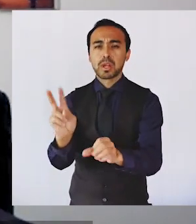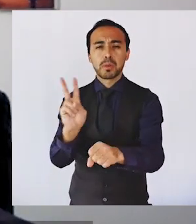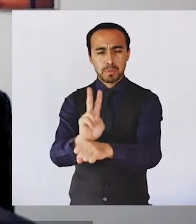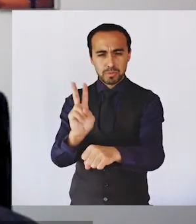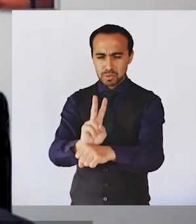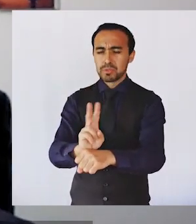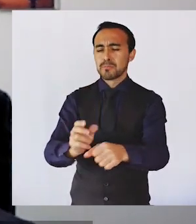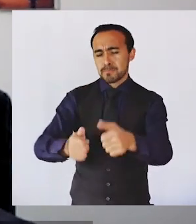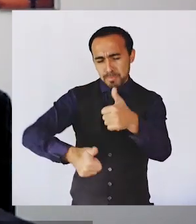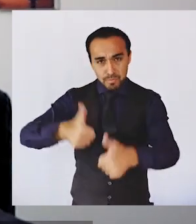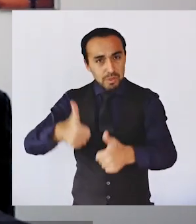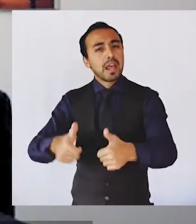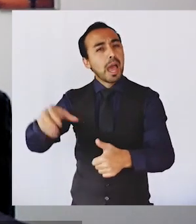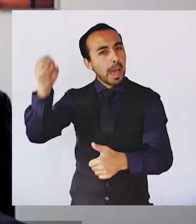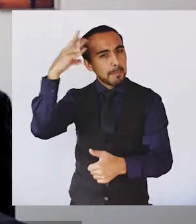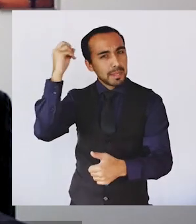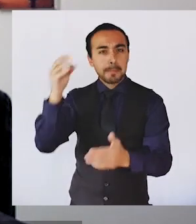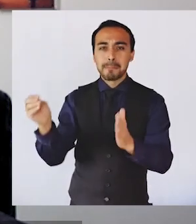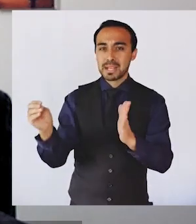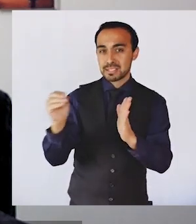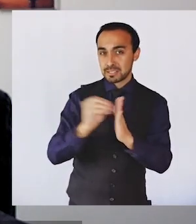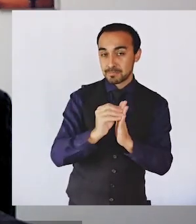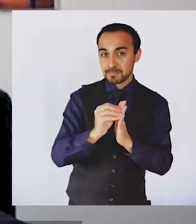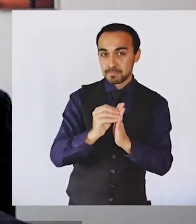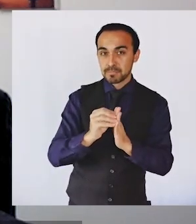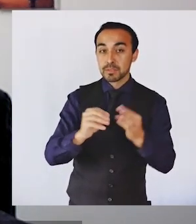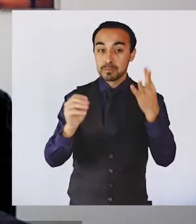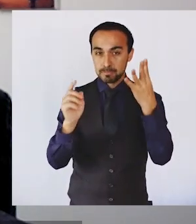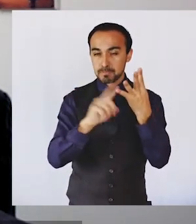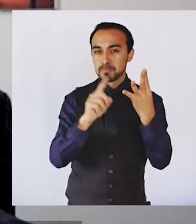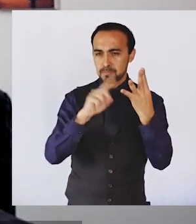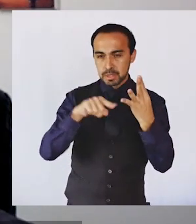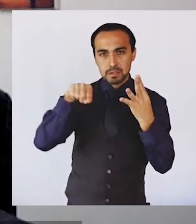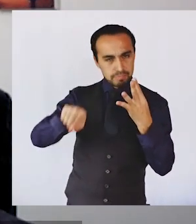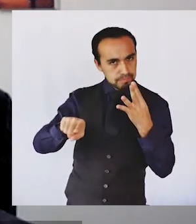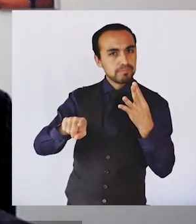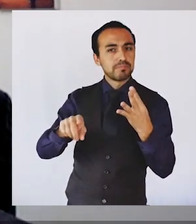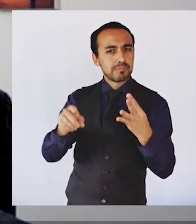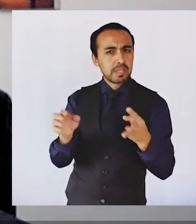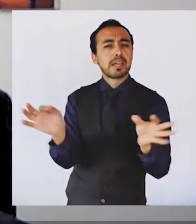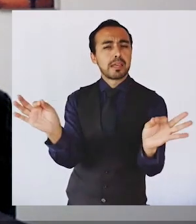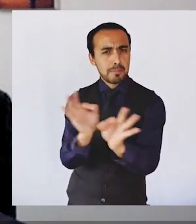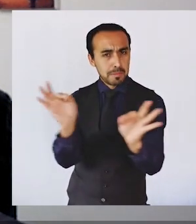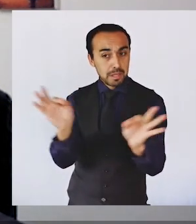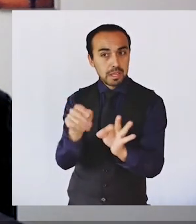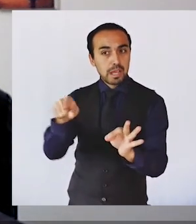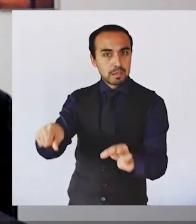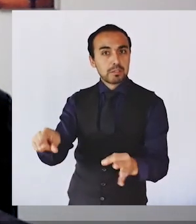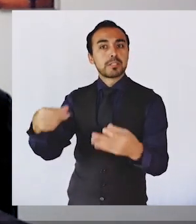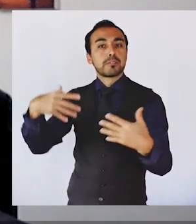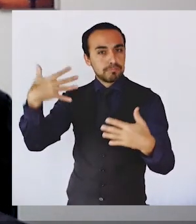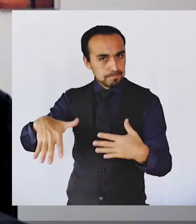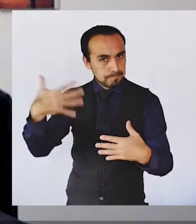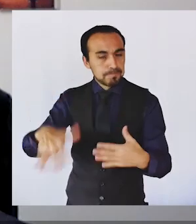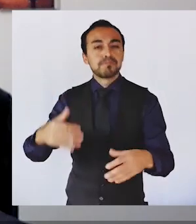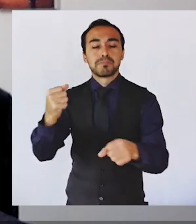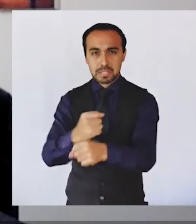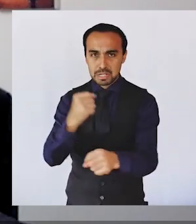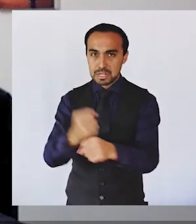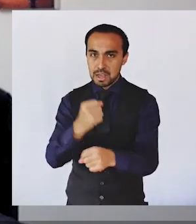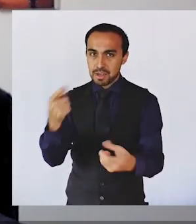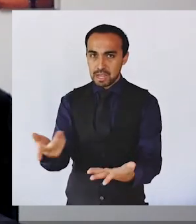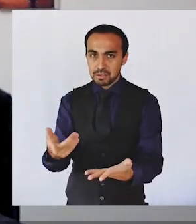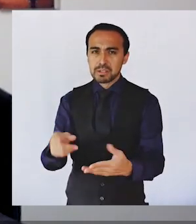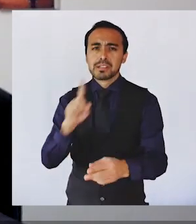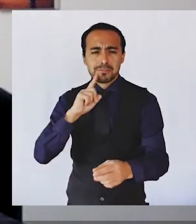subrayar la ardua y notable labor que ha desempeñado la Dirección de Educación Virtual, especialmente en el periodo de estallido social y en estos últimos